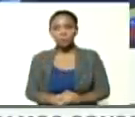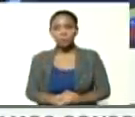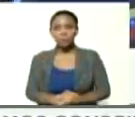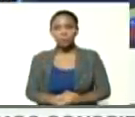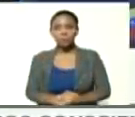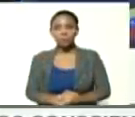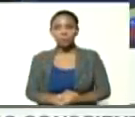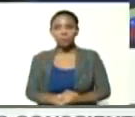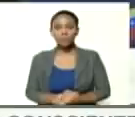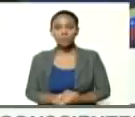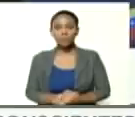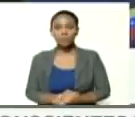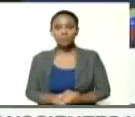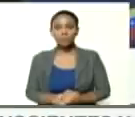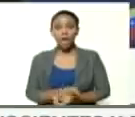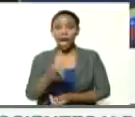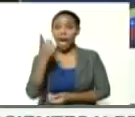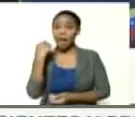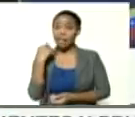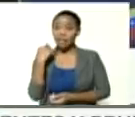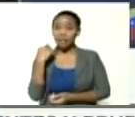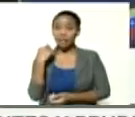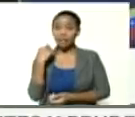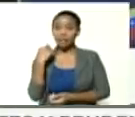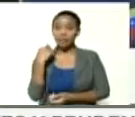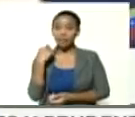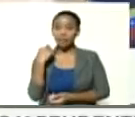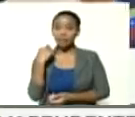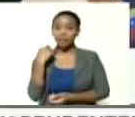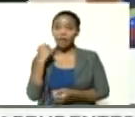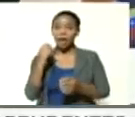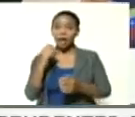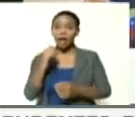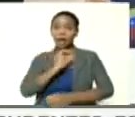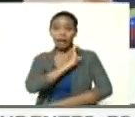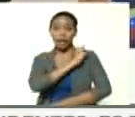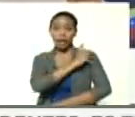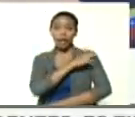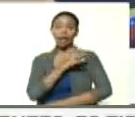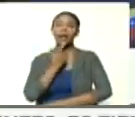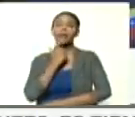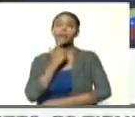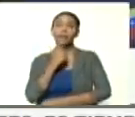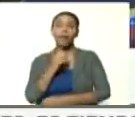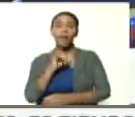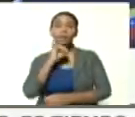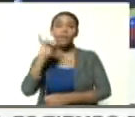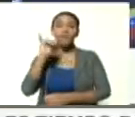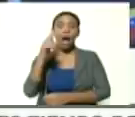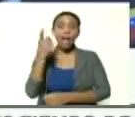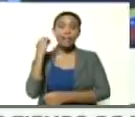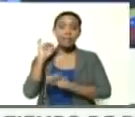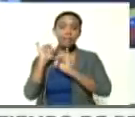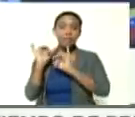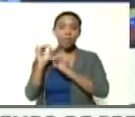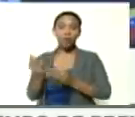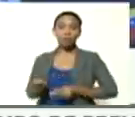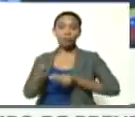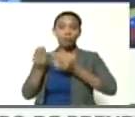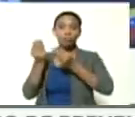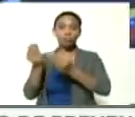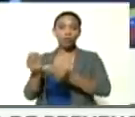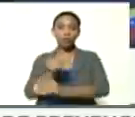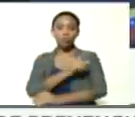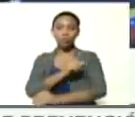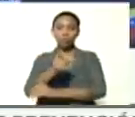que ayer el general Padrino anunciaba. Ayer mismo se entregó, se le